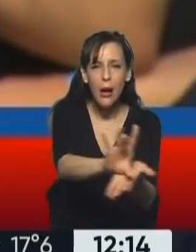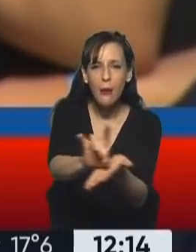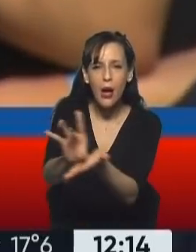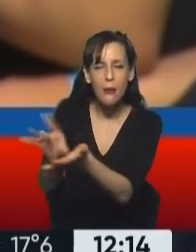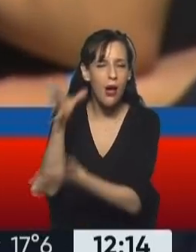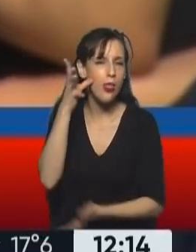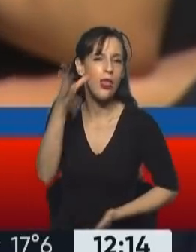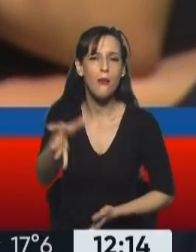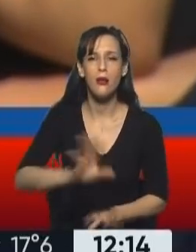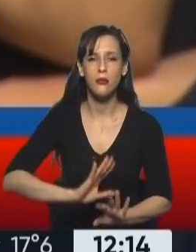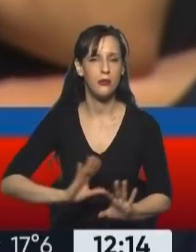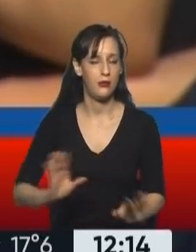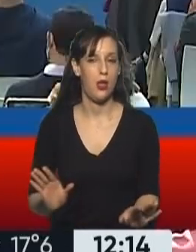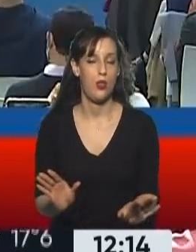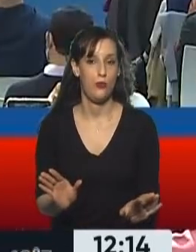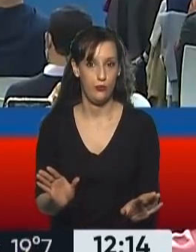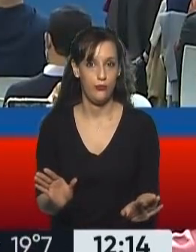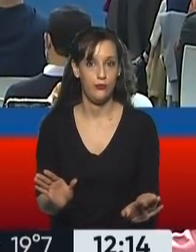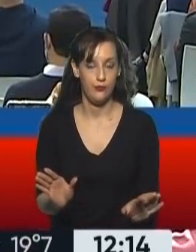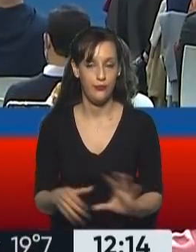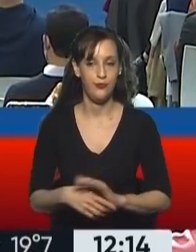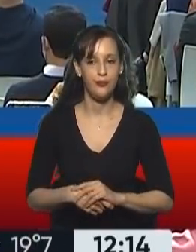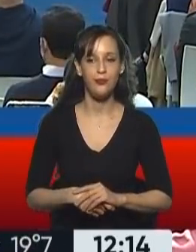y cuando eso se empieza a volver estructural.